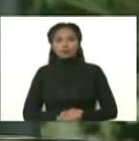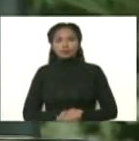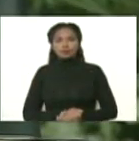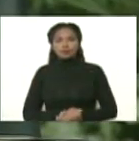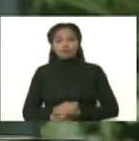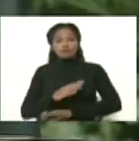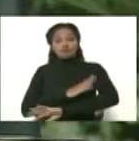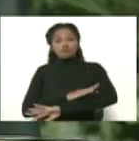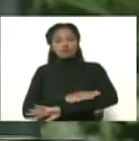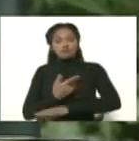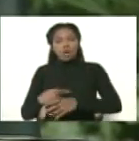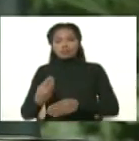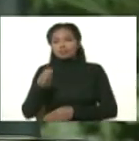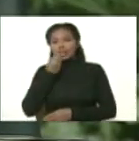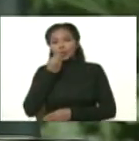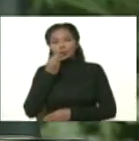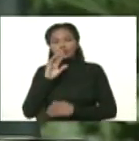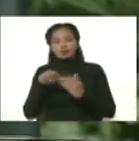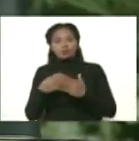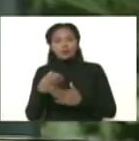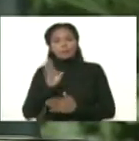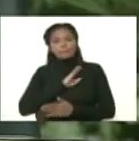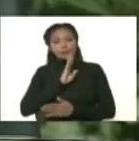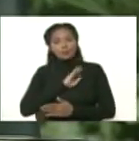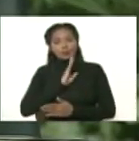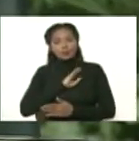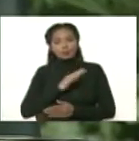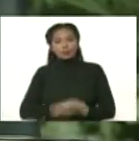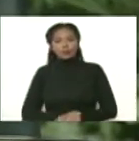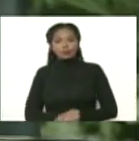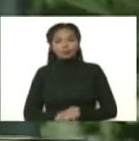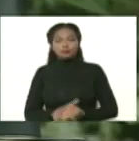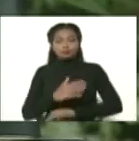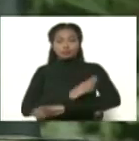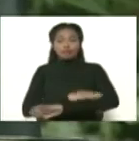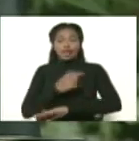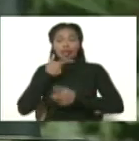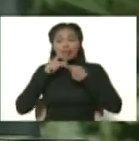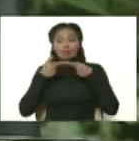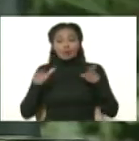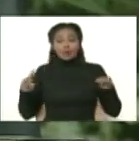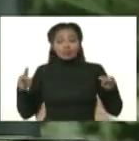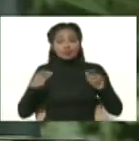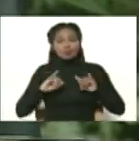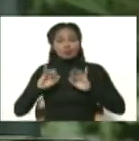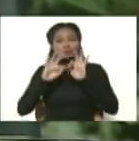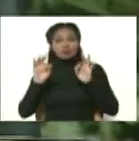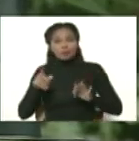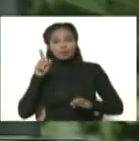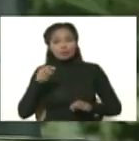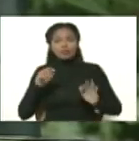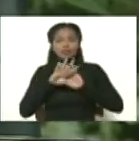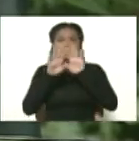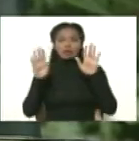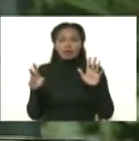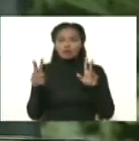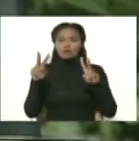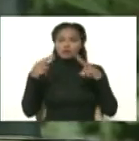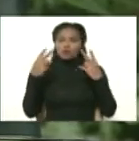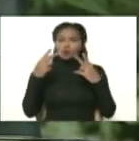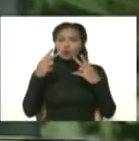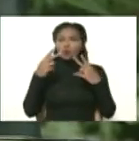patrones de alimentación propios, patrones lingüísticos. Por aquí temprano se escuchaba